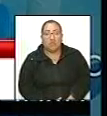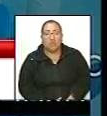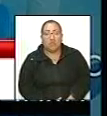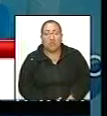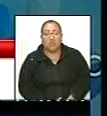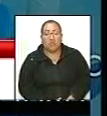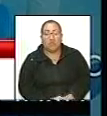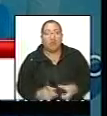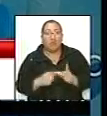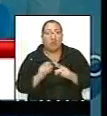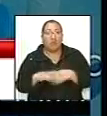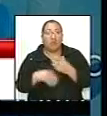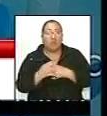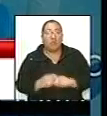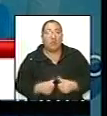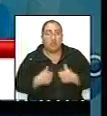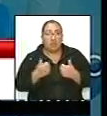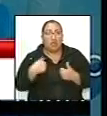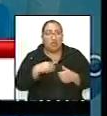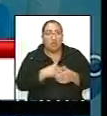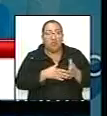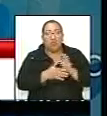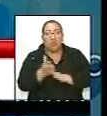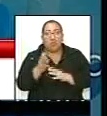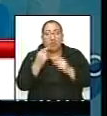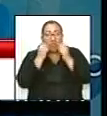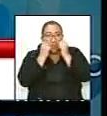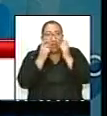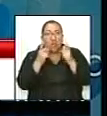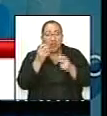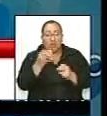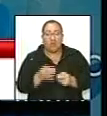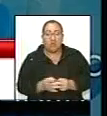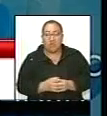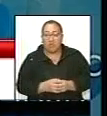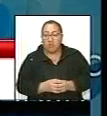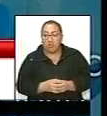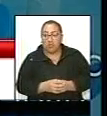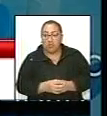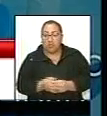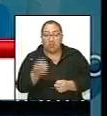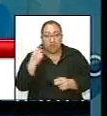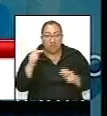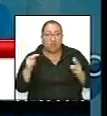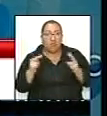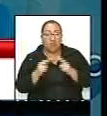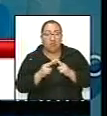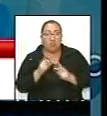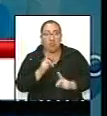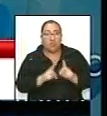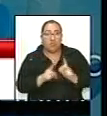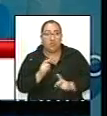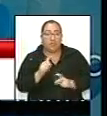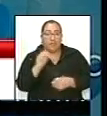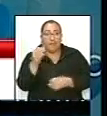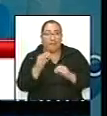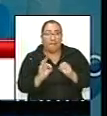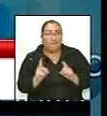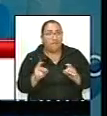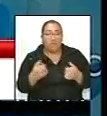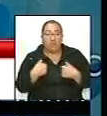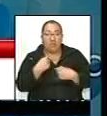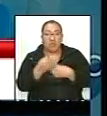en la vida cotidiana nos vamos a ir dando cuenta y vamos a encontrar aquello que las estadísticas